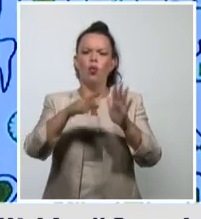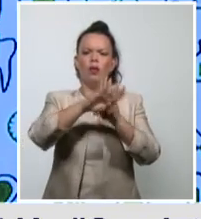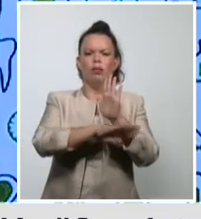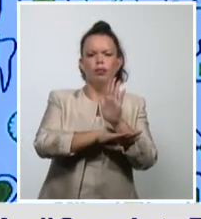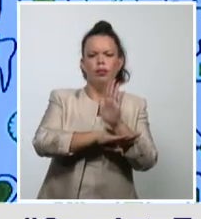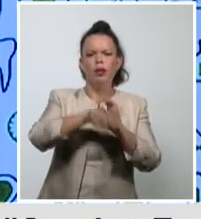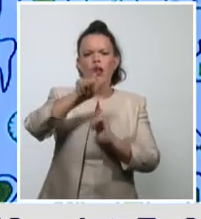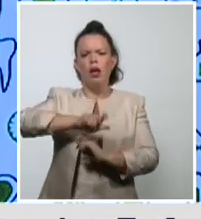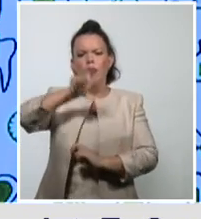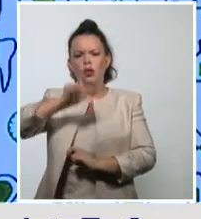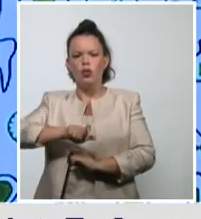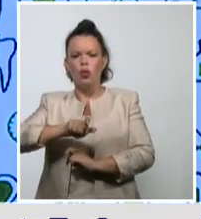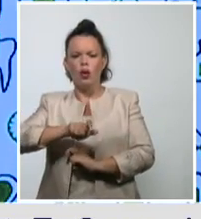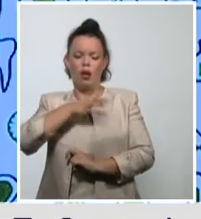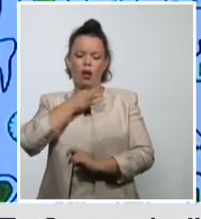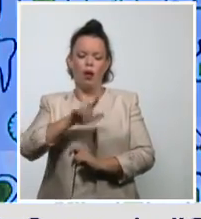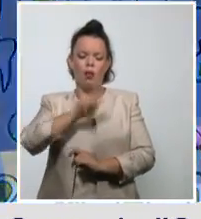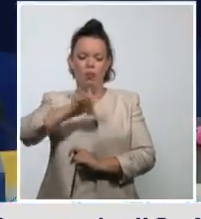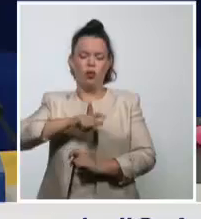coronavirus?